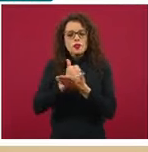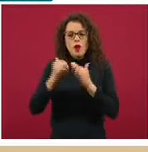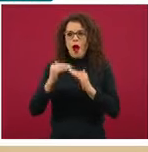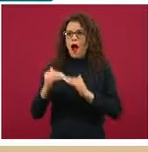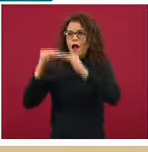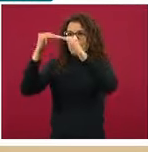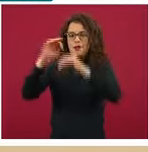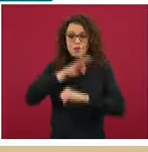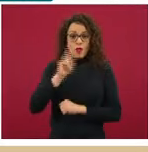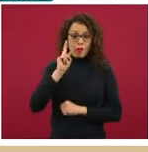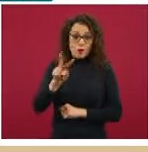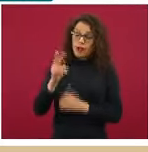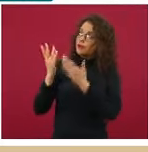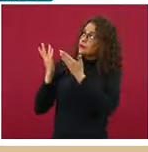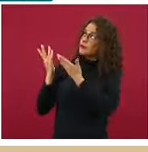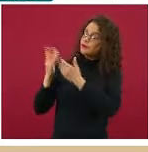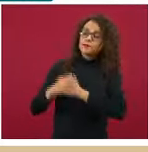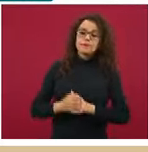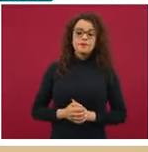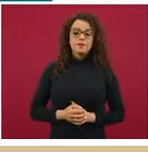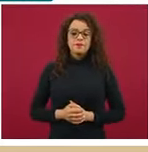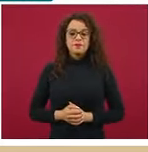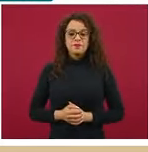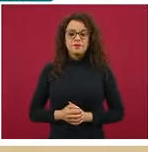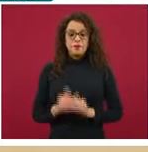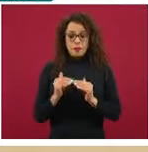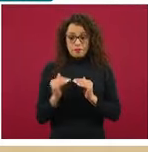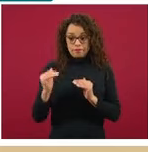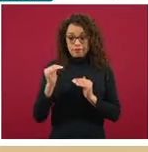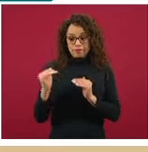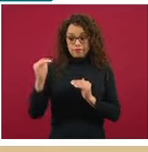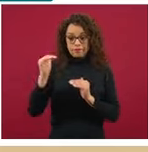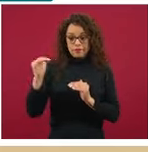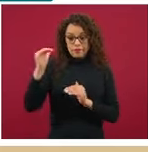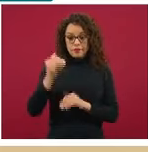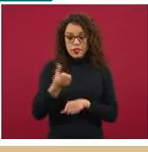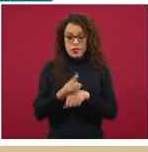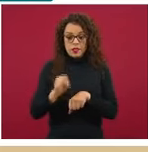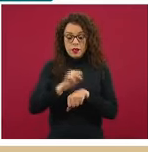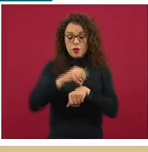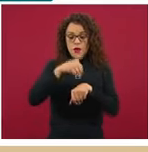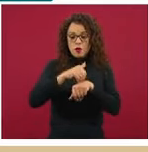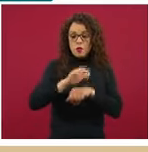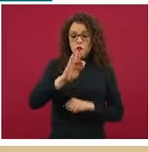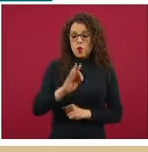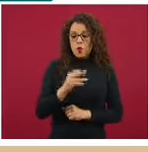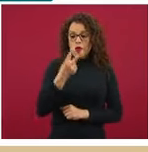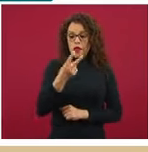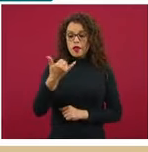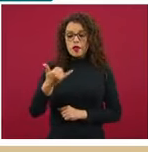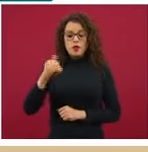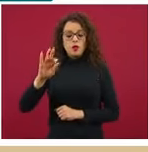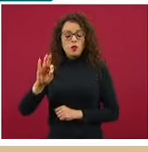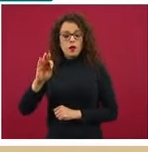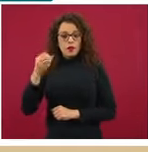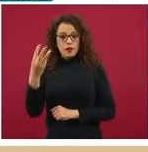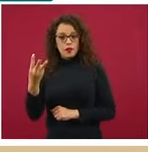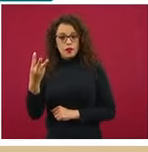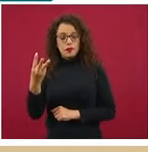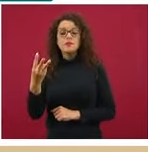superior, la variación o el incremento que tenemos entre la semana 42 y 43 es de un